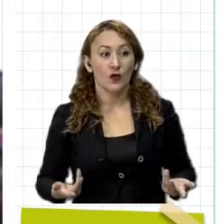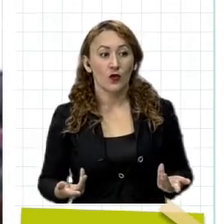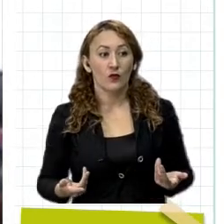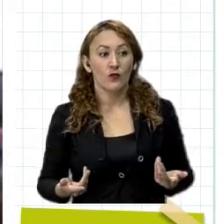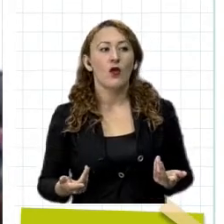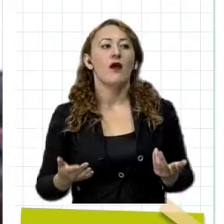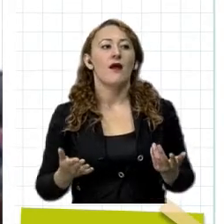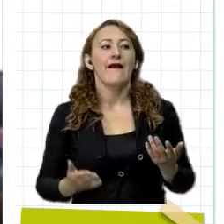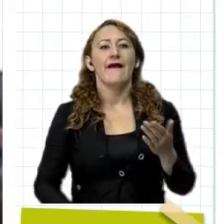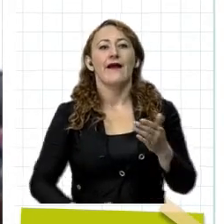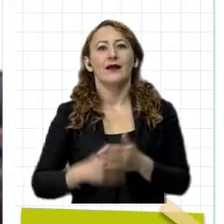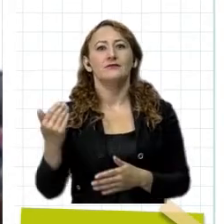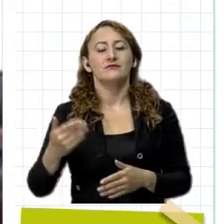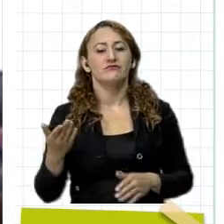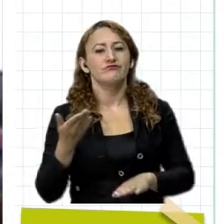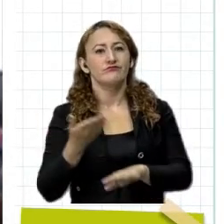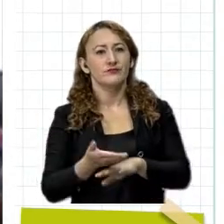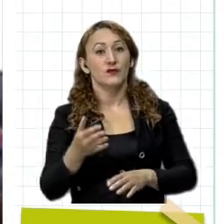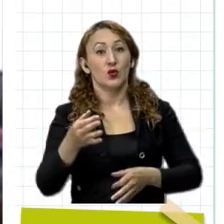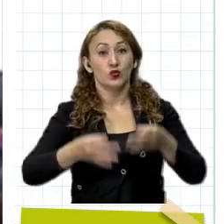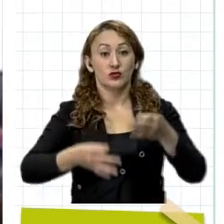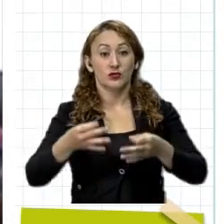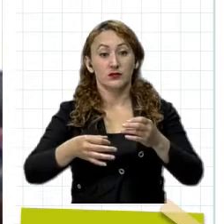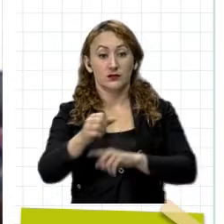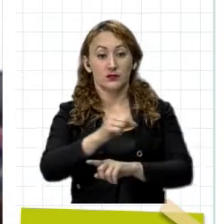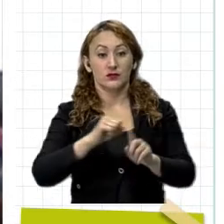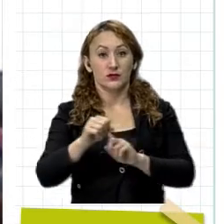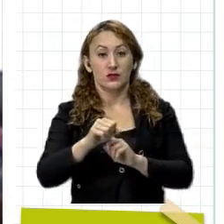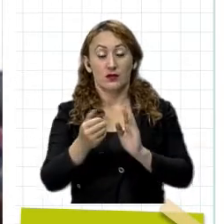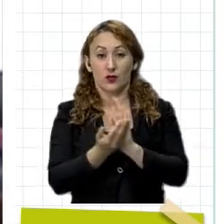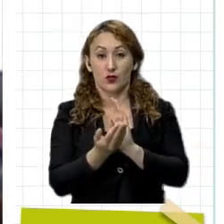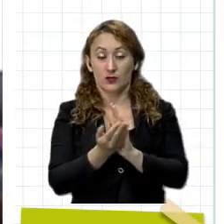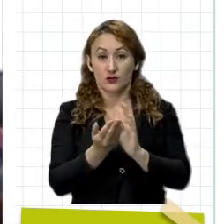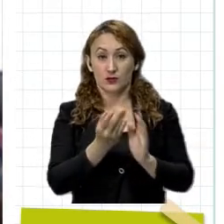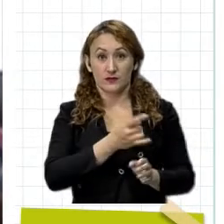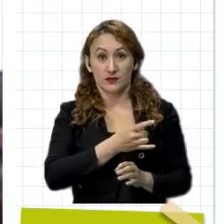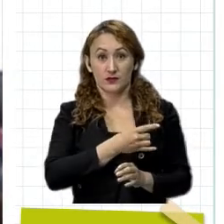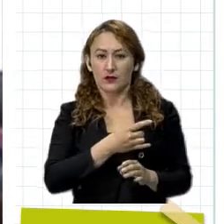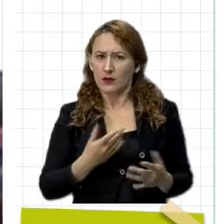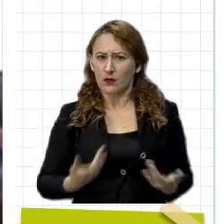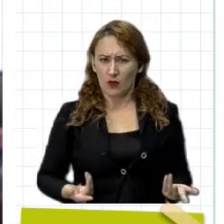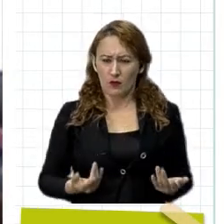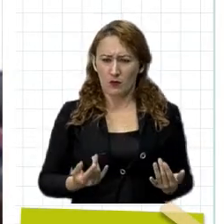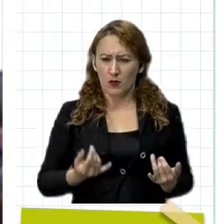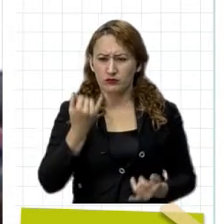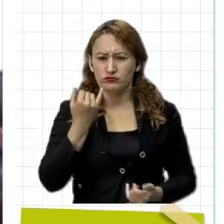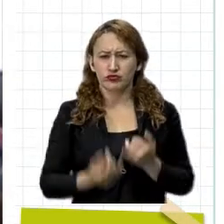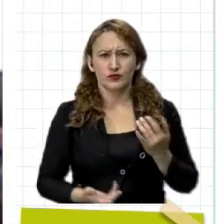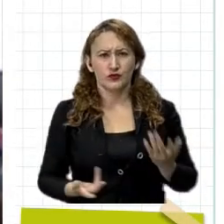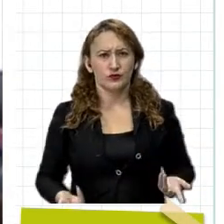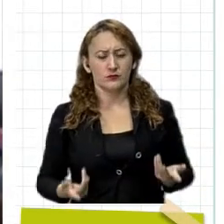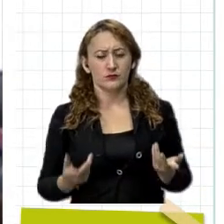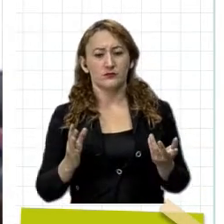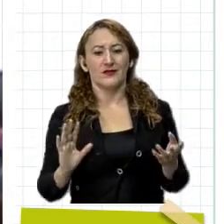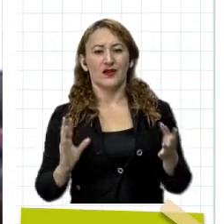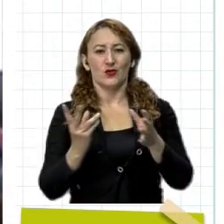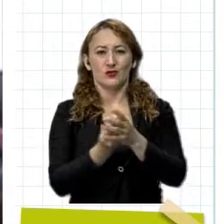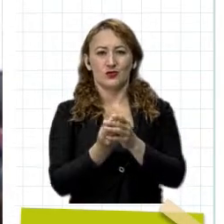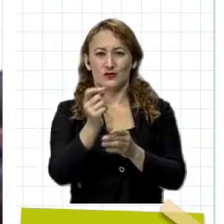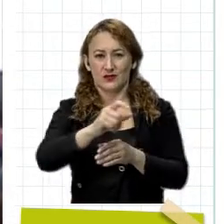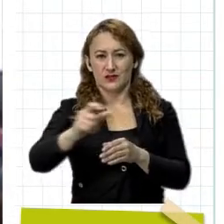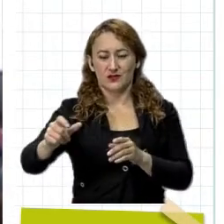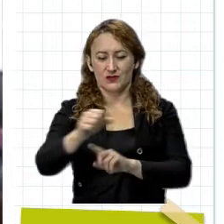empezó a plantear que la justicia social en la educación superior no podía referirse únicamente a la inclusión de las clases